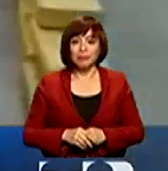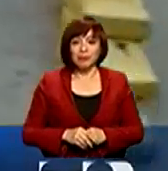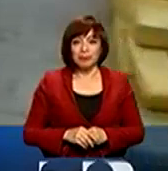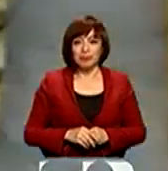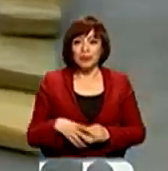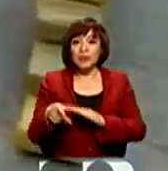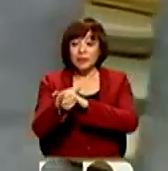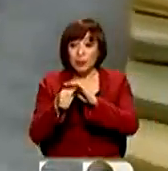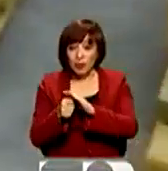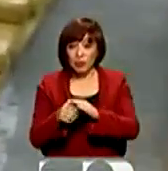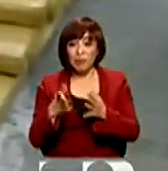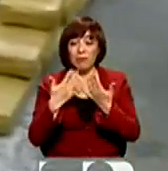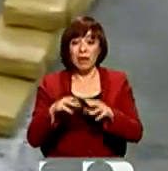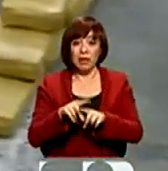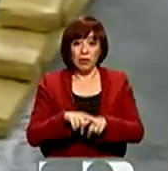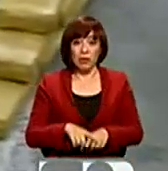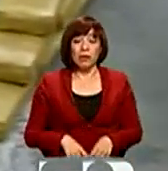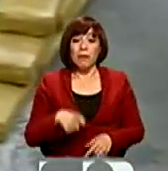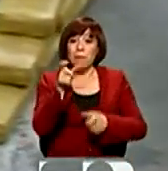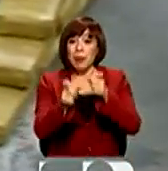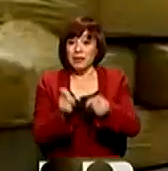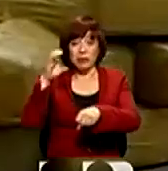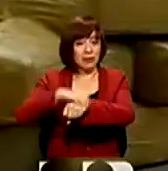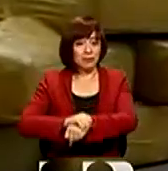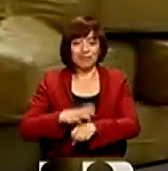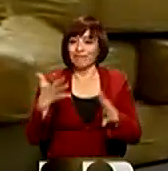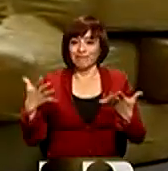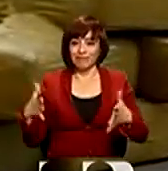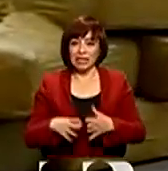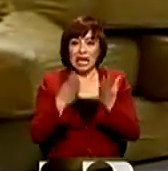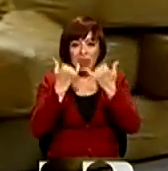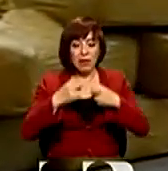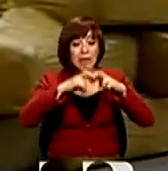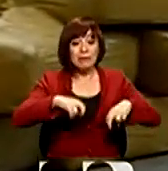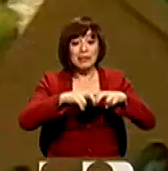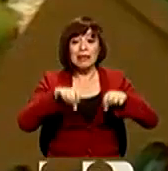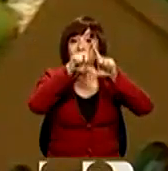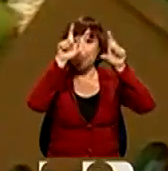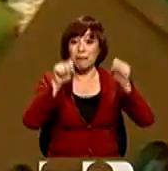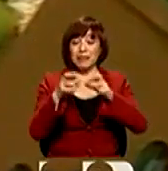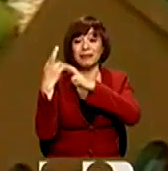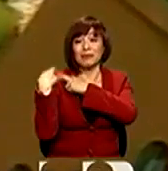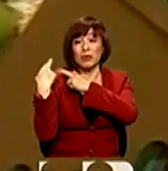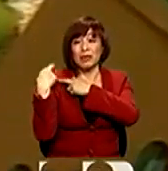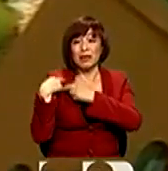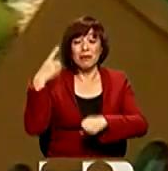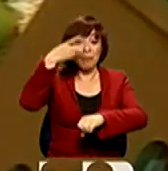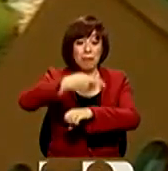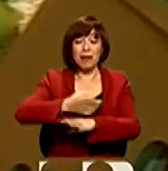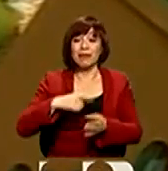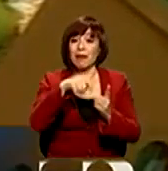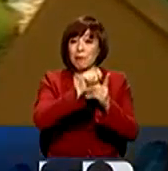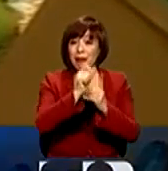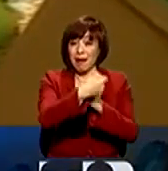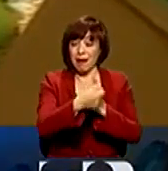El descubrimiento del cargamento no dejó personas detenidas. Por el momento se investiga a la empresa que pretendía enviar la fruta contaminada con la